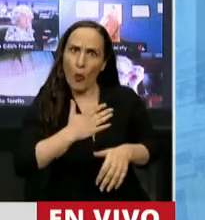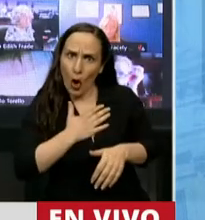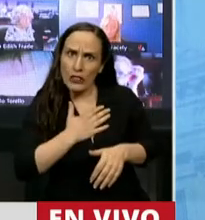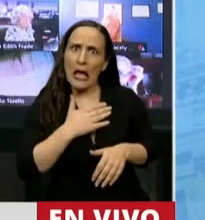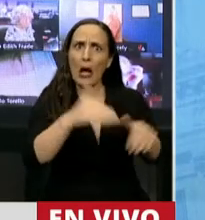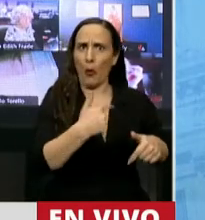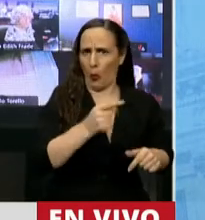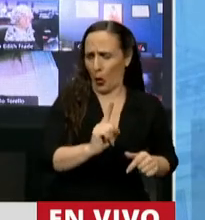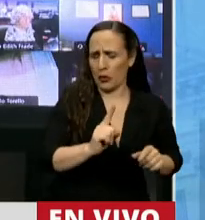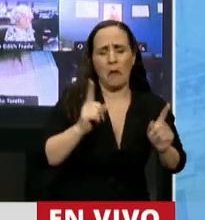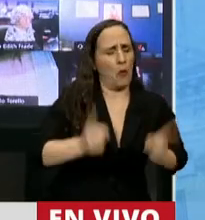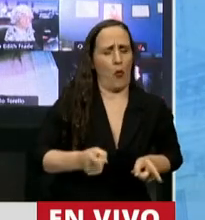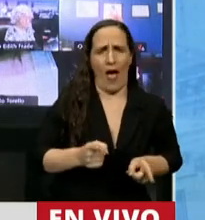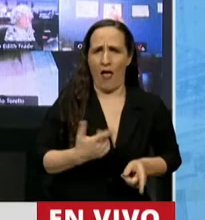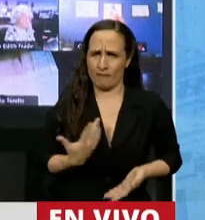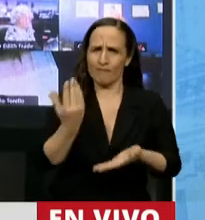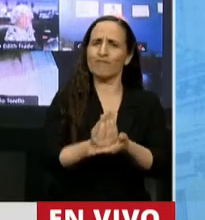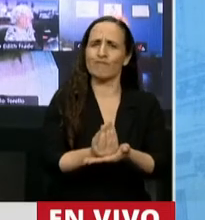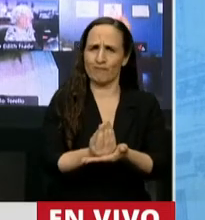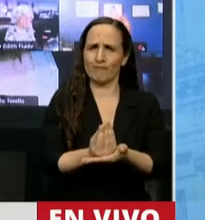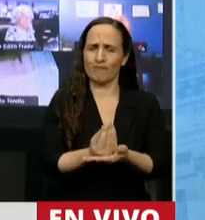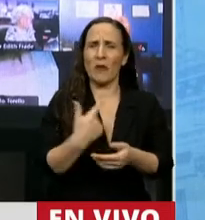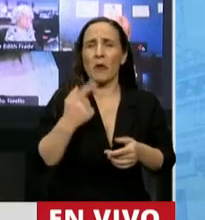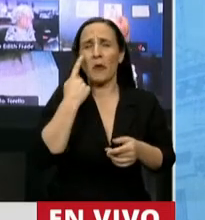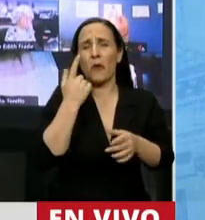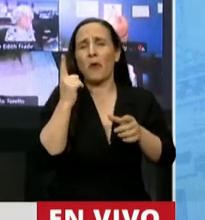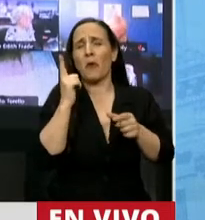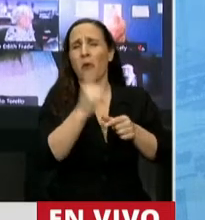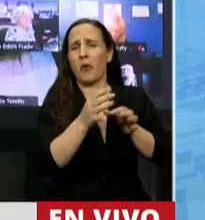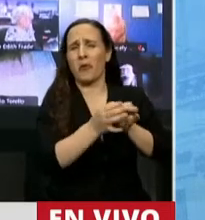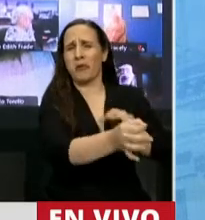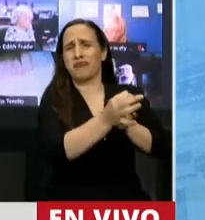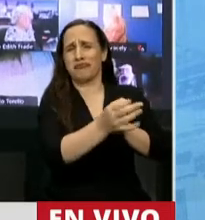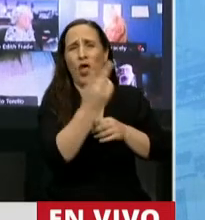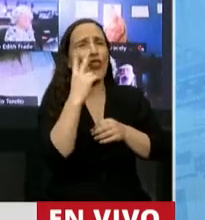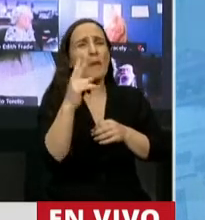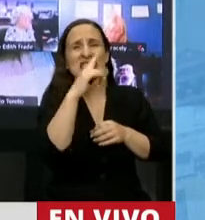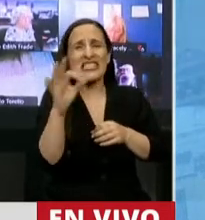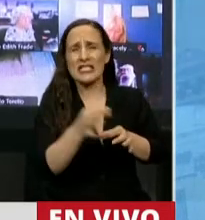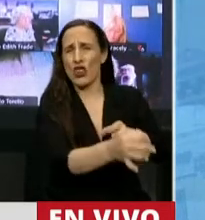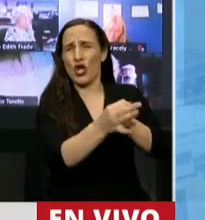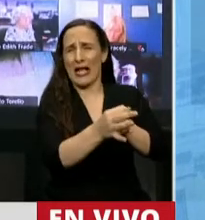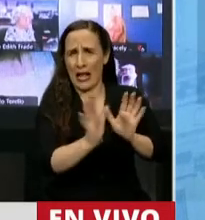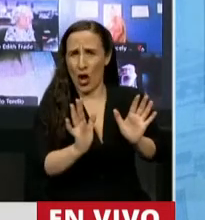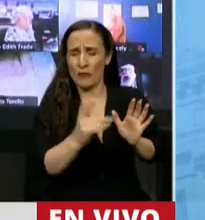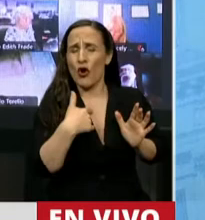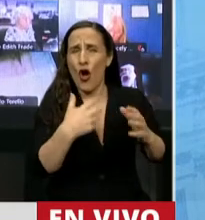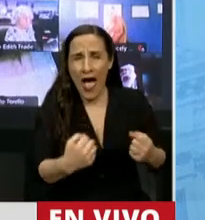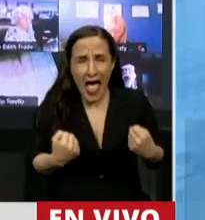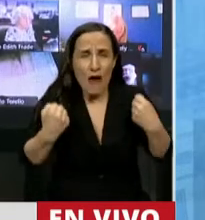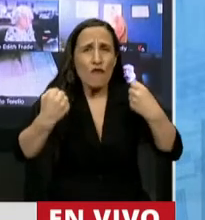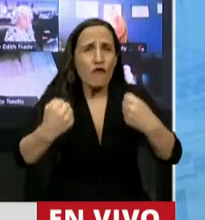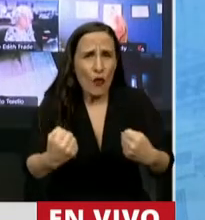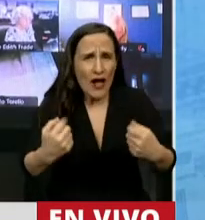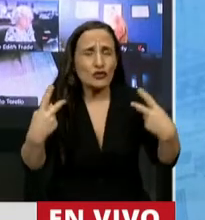Y la verdad que estar a 2.700 kilómetros y hacer el esfuerzo de viajar